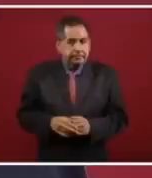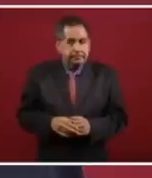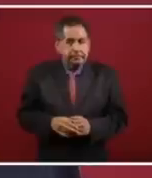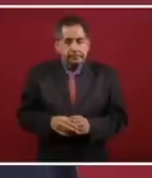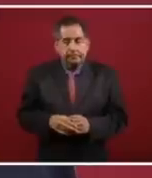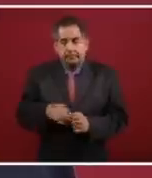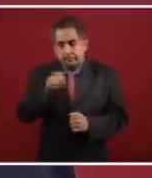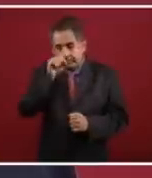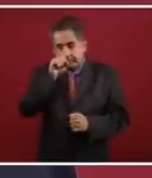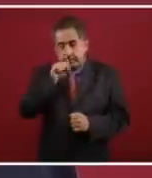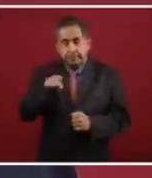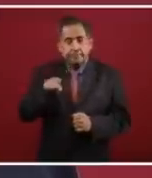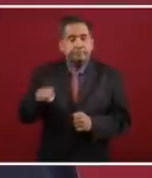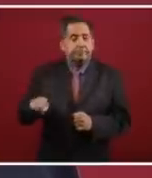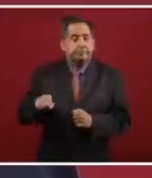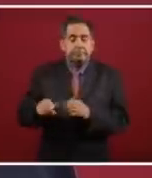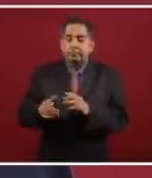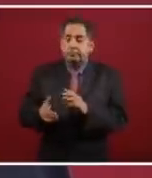era una obra